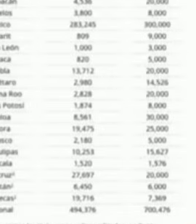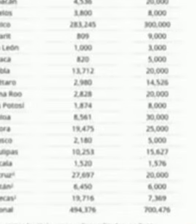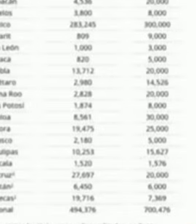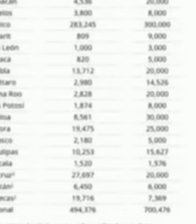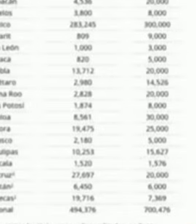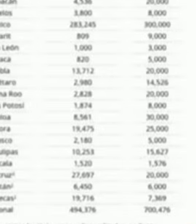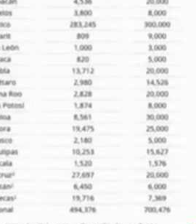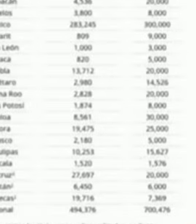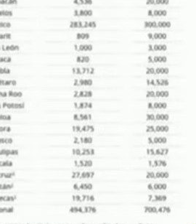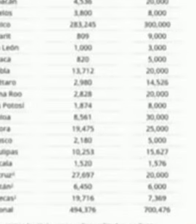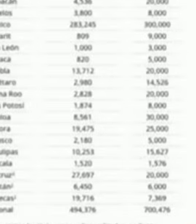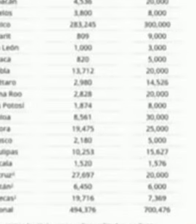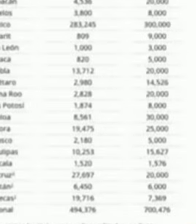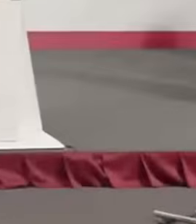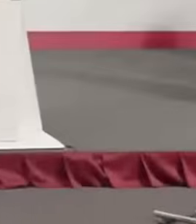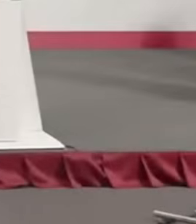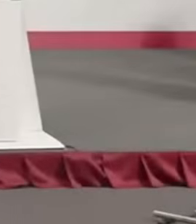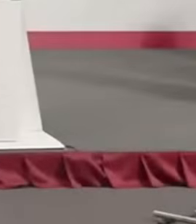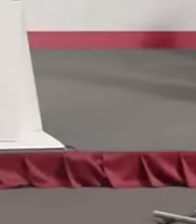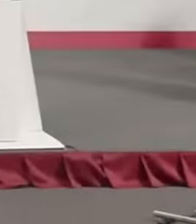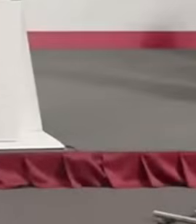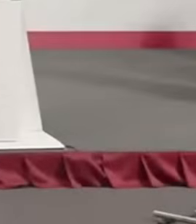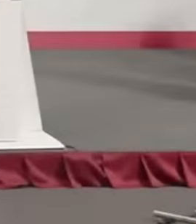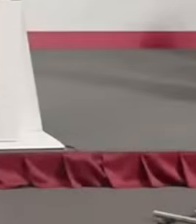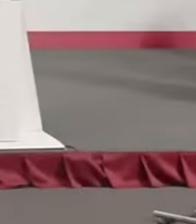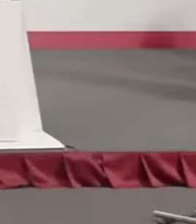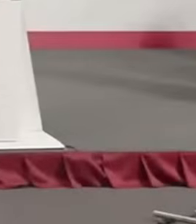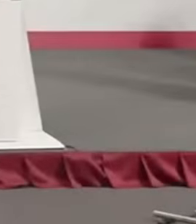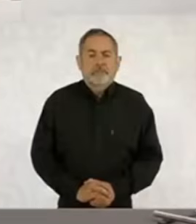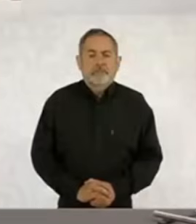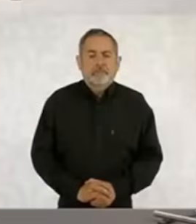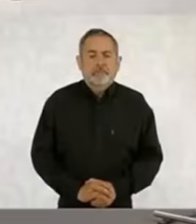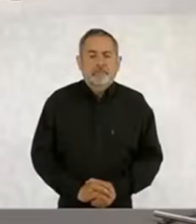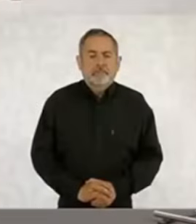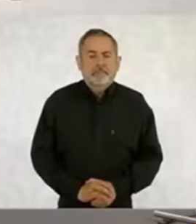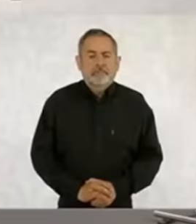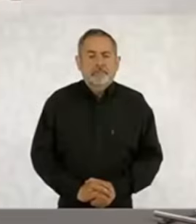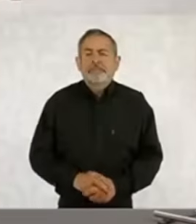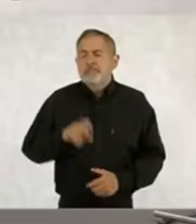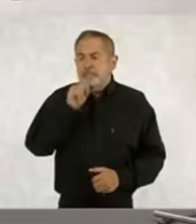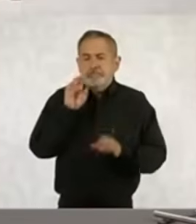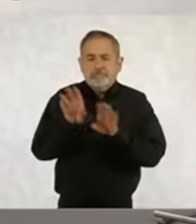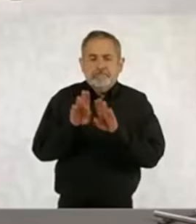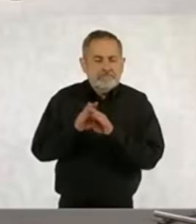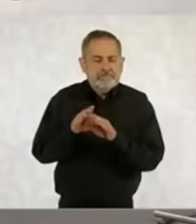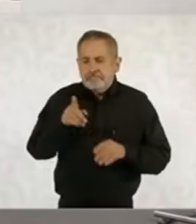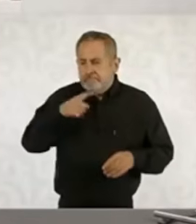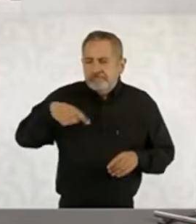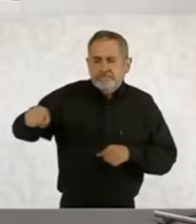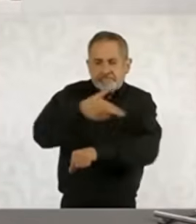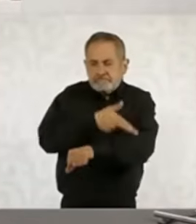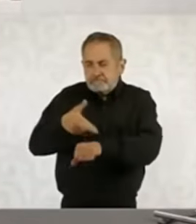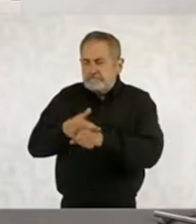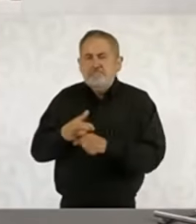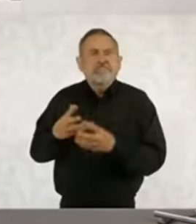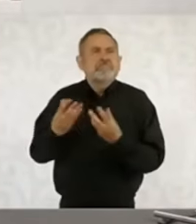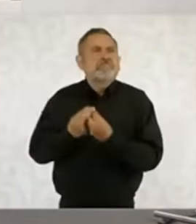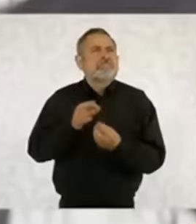suelo, silla de carácter público normalmente, a través de las donaciones y desincorporaciones. Estamos cerca de